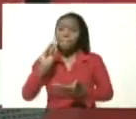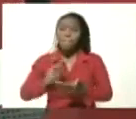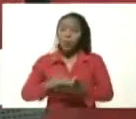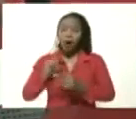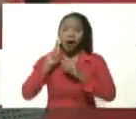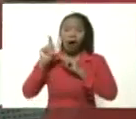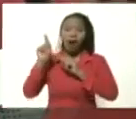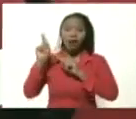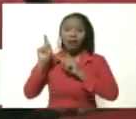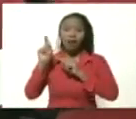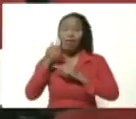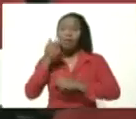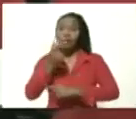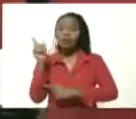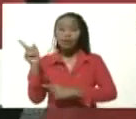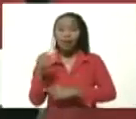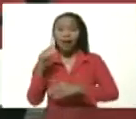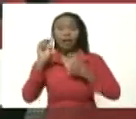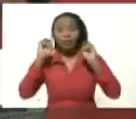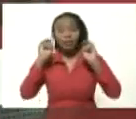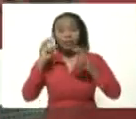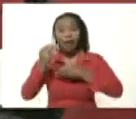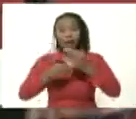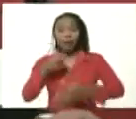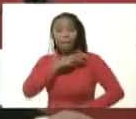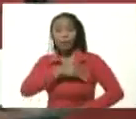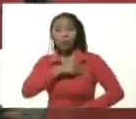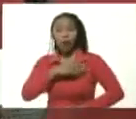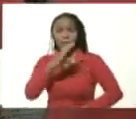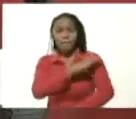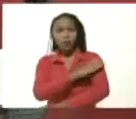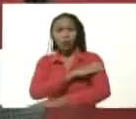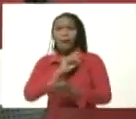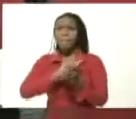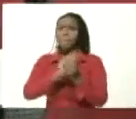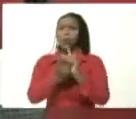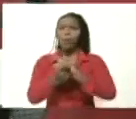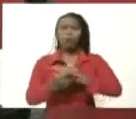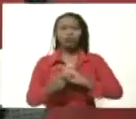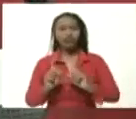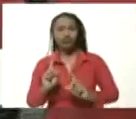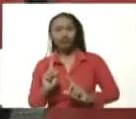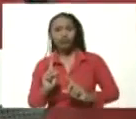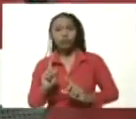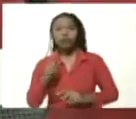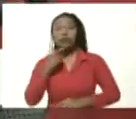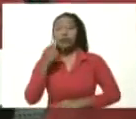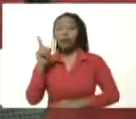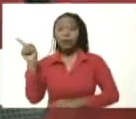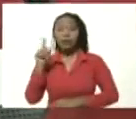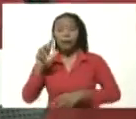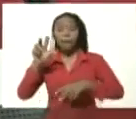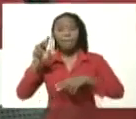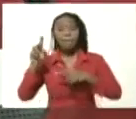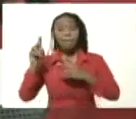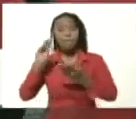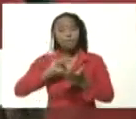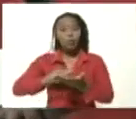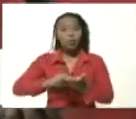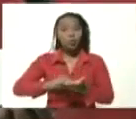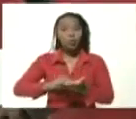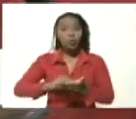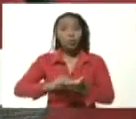allá dice que el hecho de que se haya enviado la misión no quiere decir que la posición haya cambiado. Pero digamos, las posiciones creo